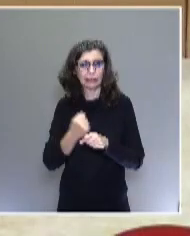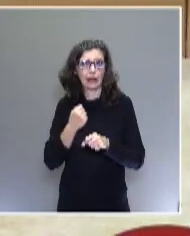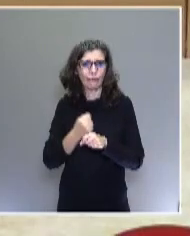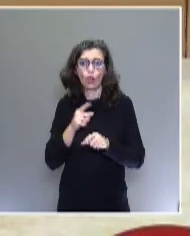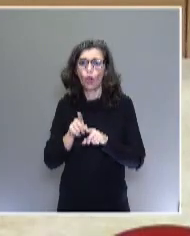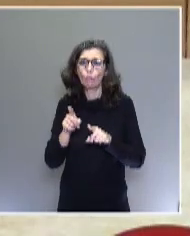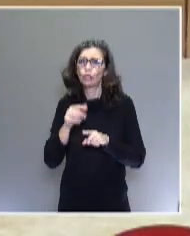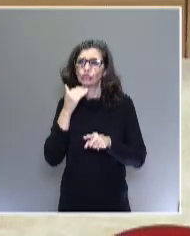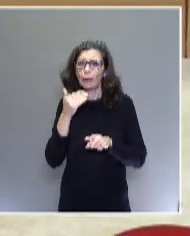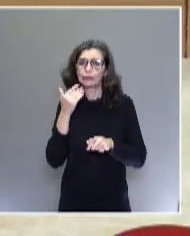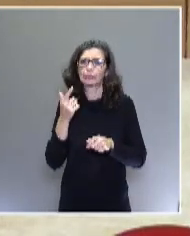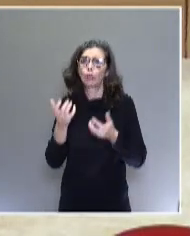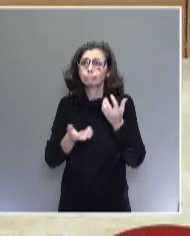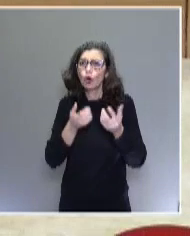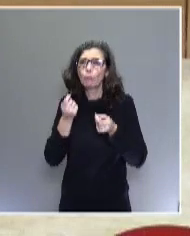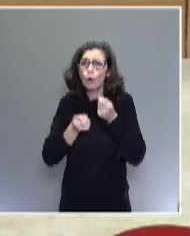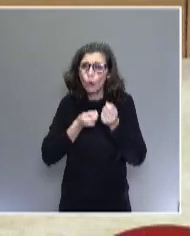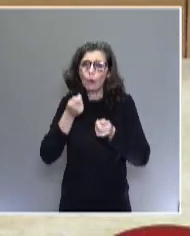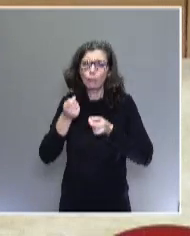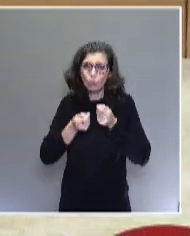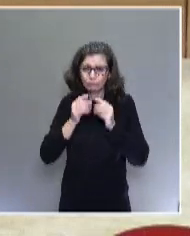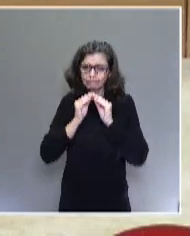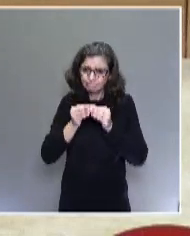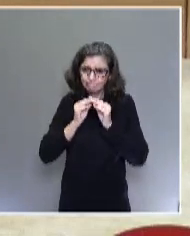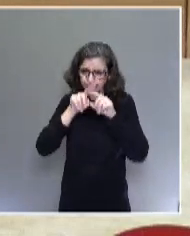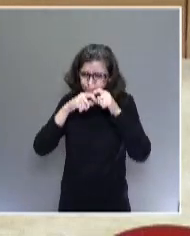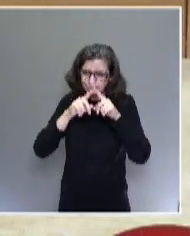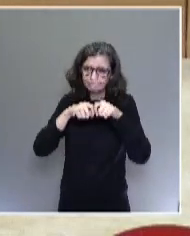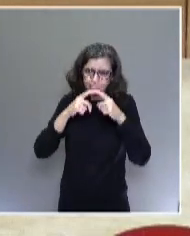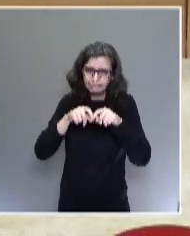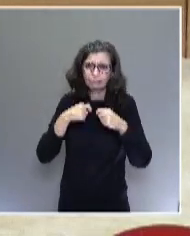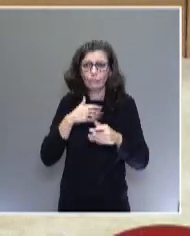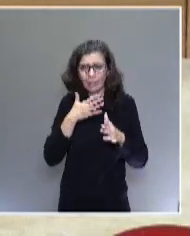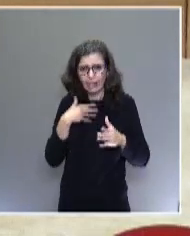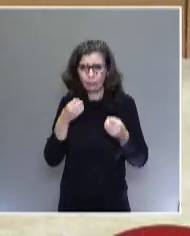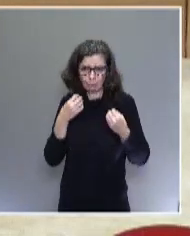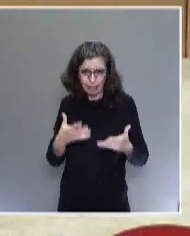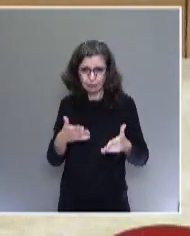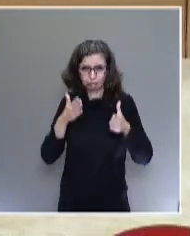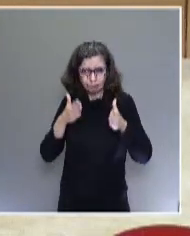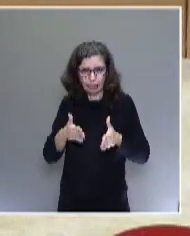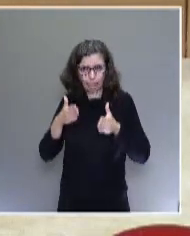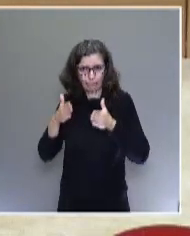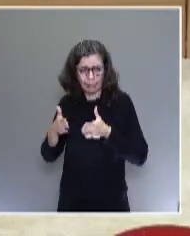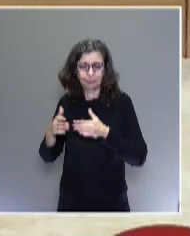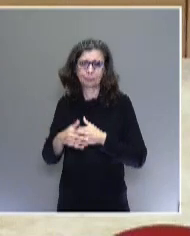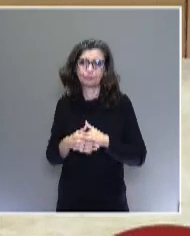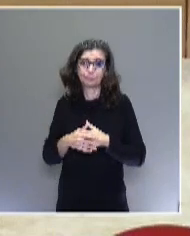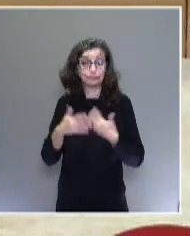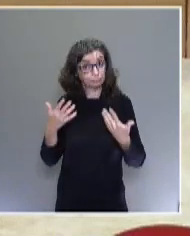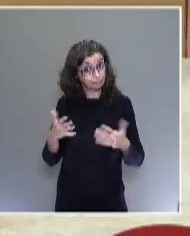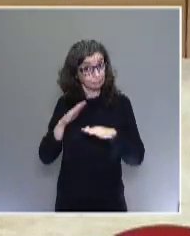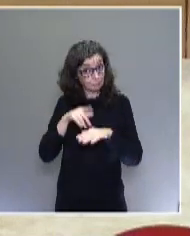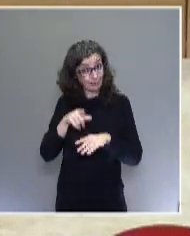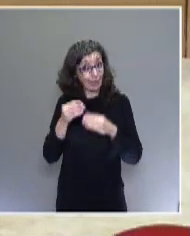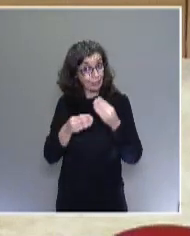cocción lenta de cocción lenta meditada y un trabajo muy muy muy hemos querido que esté que sea muy bien hecho para ello qué se